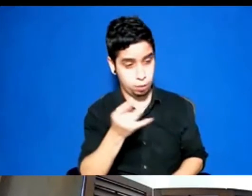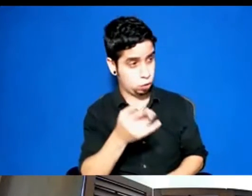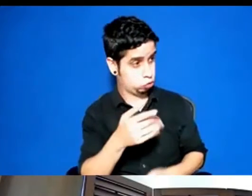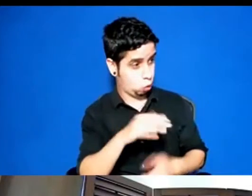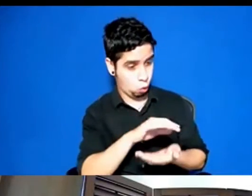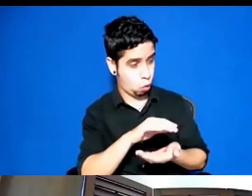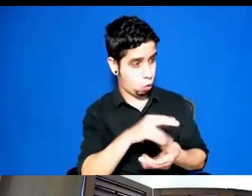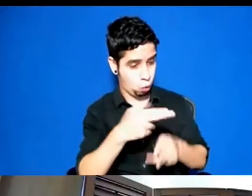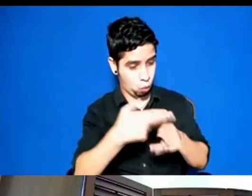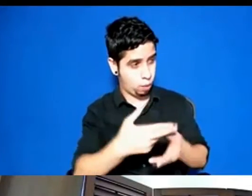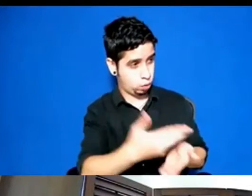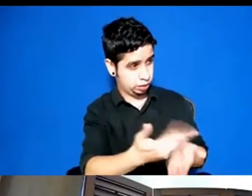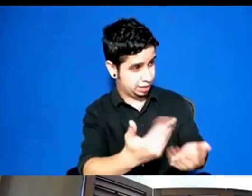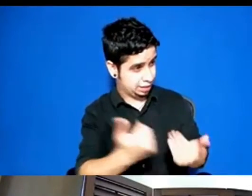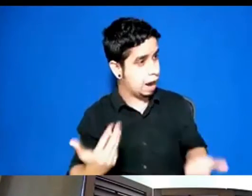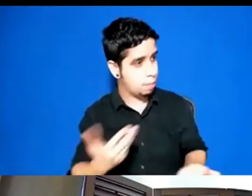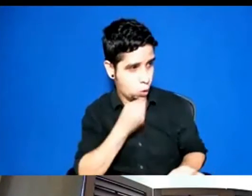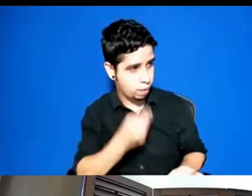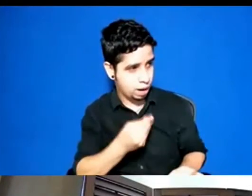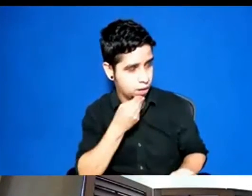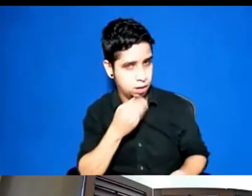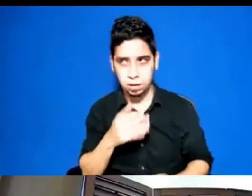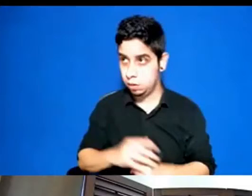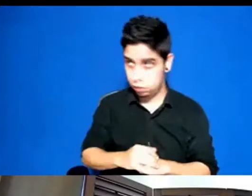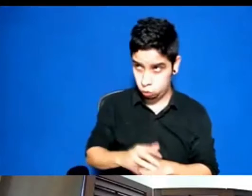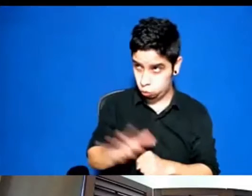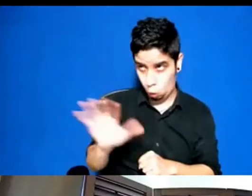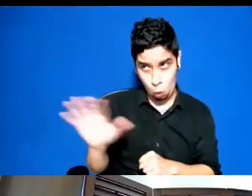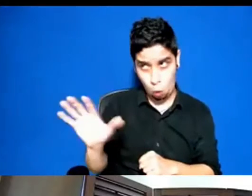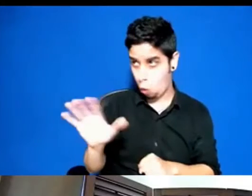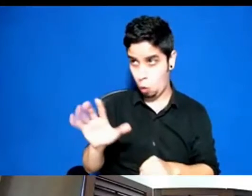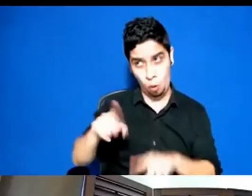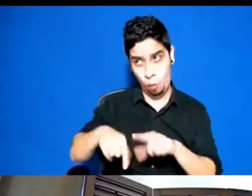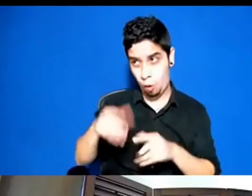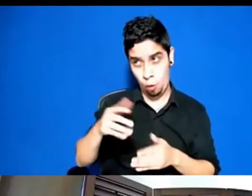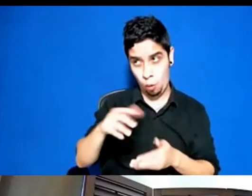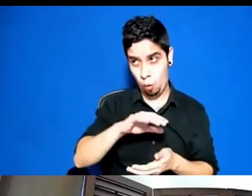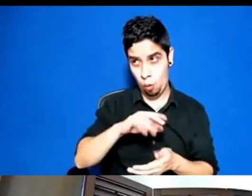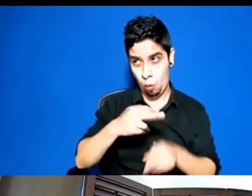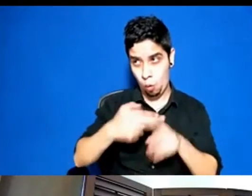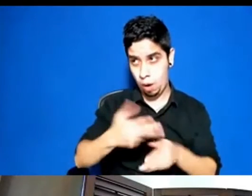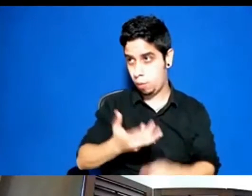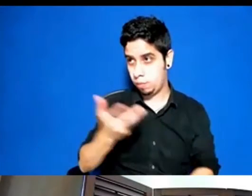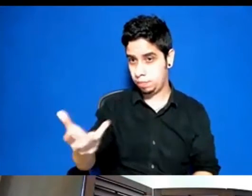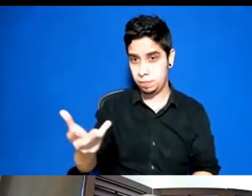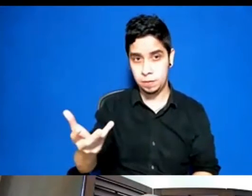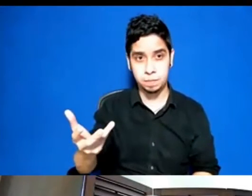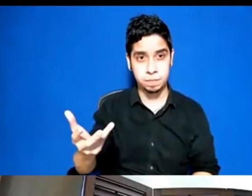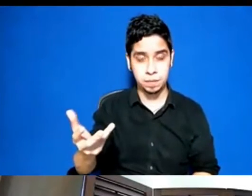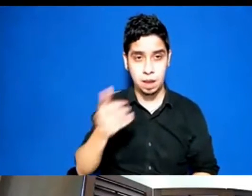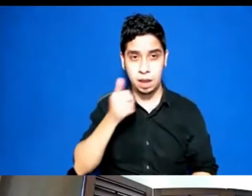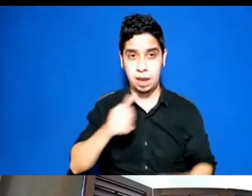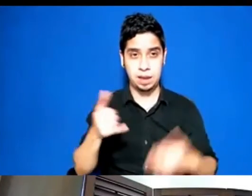Ay. Y yo dije, Titi, yo no te puedo traer huevos porque ahora yo salvo los huevos. Y ella es la fan número uno,